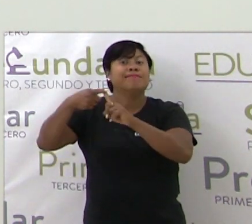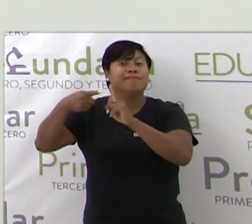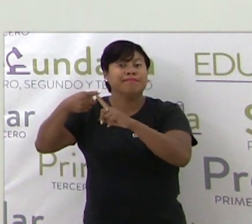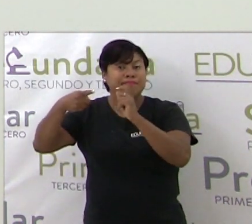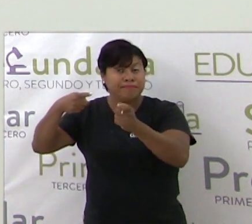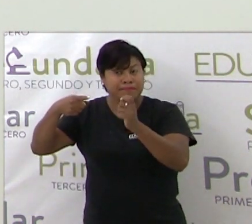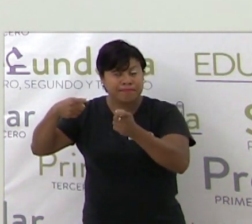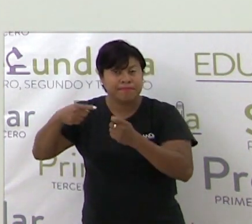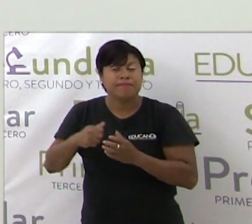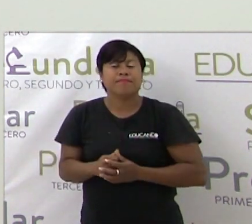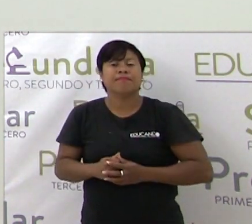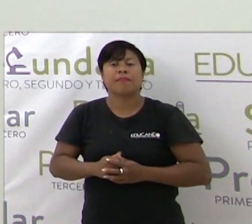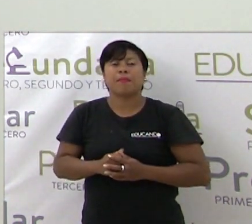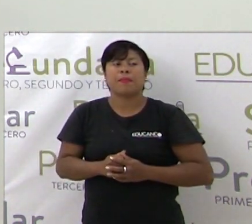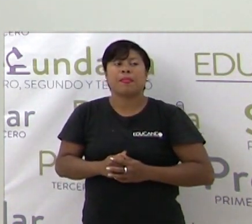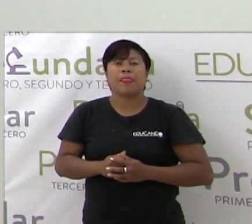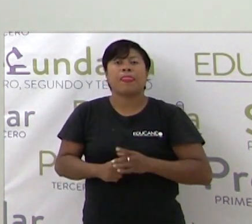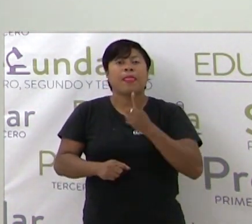Primero,